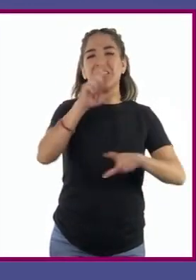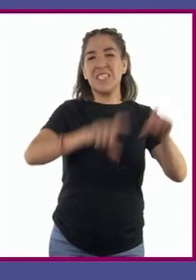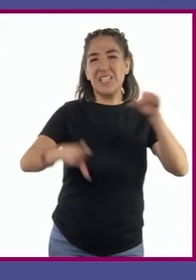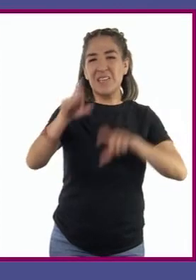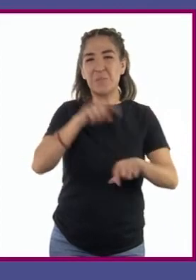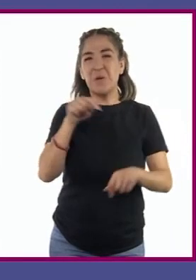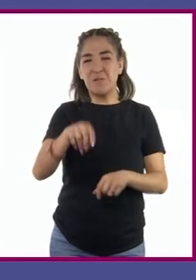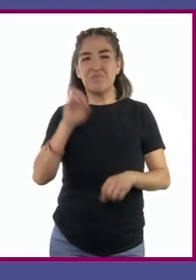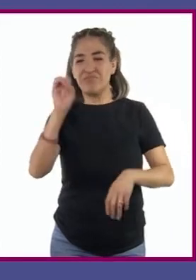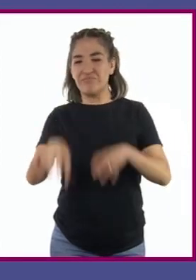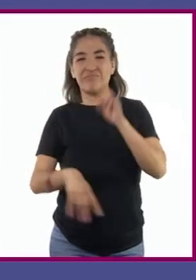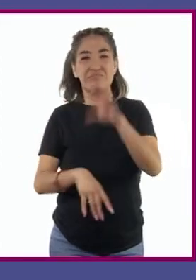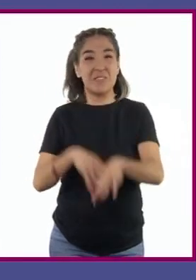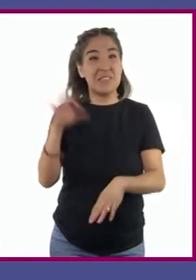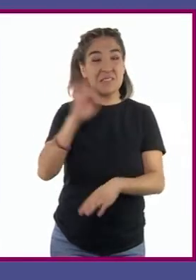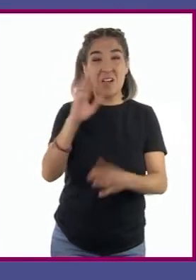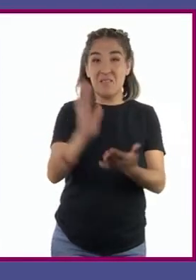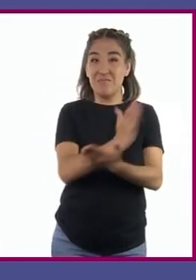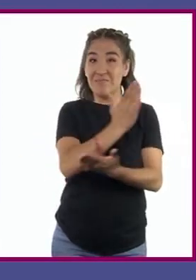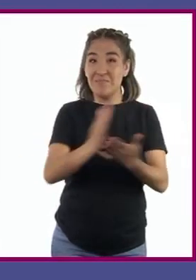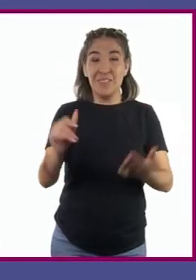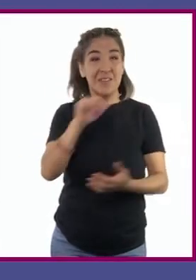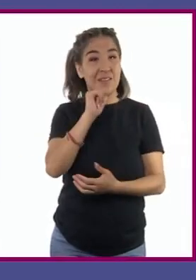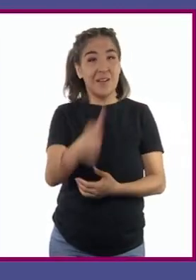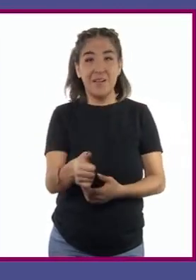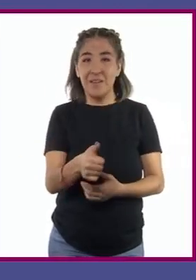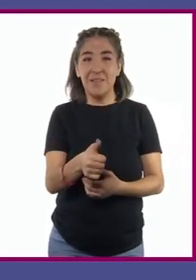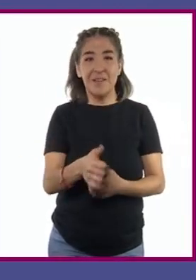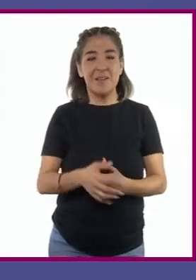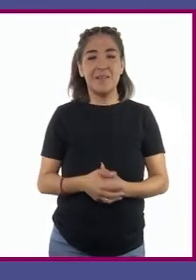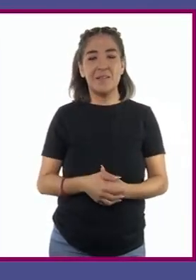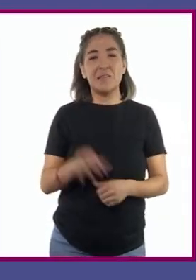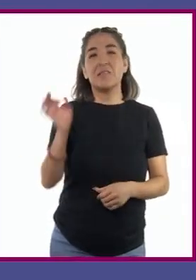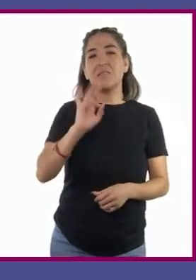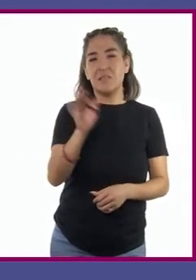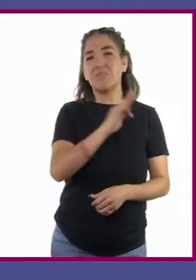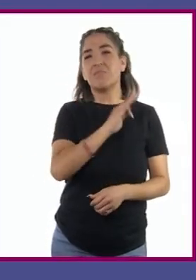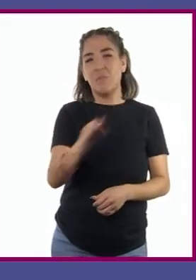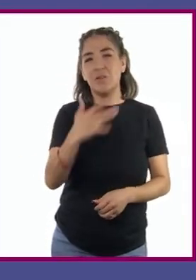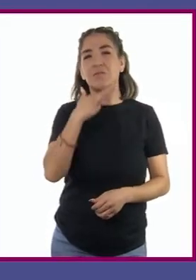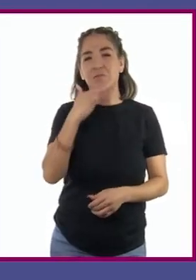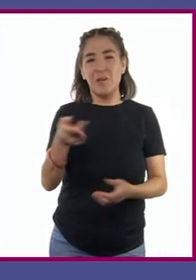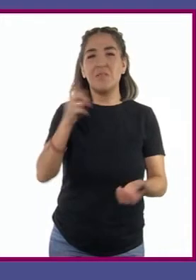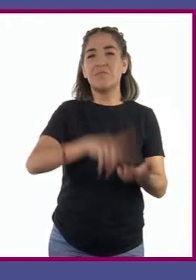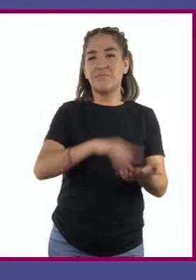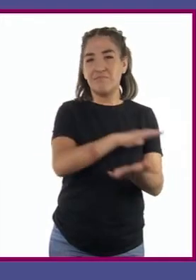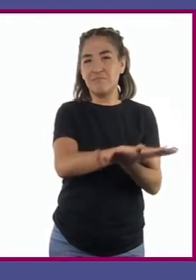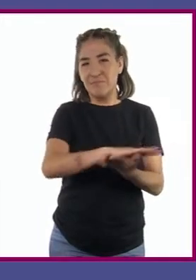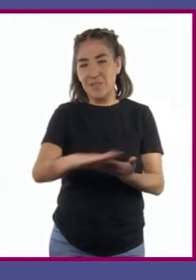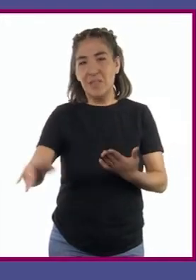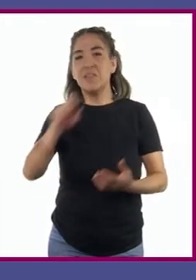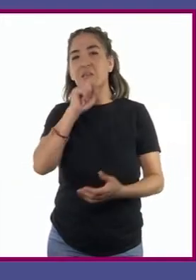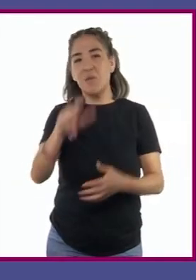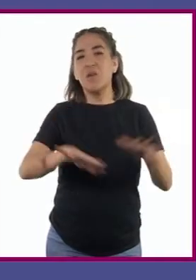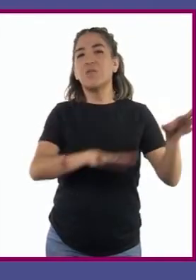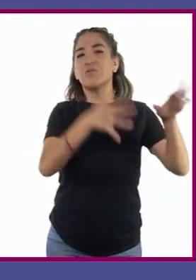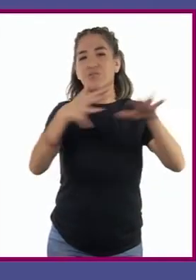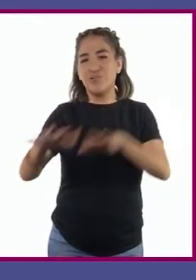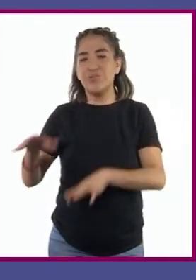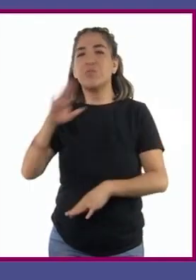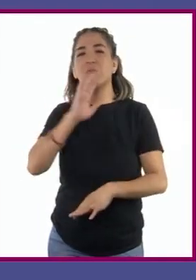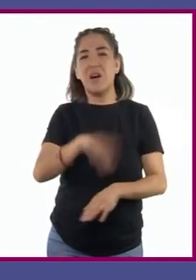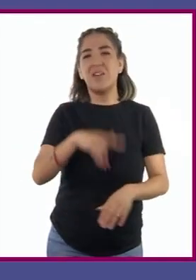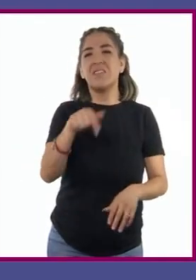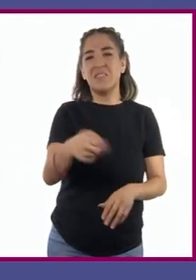que, de no ser separados adecuadamente, pueden contaminar el suelo y los mantos acuíferos y